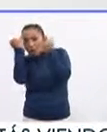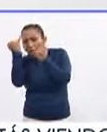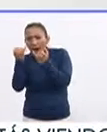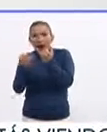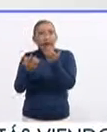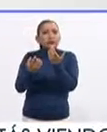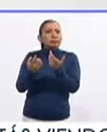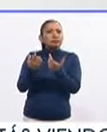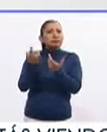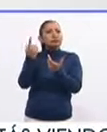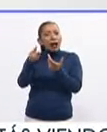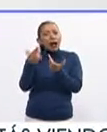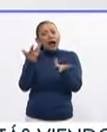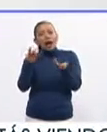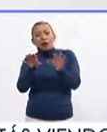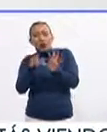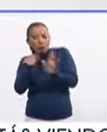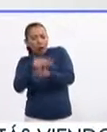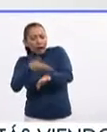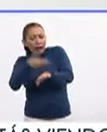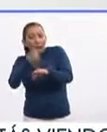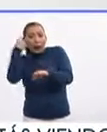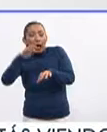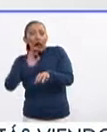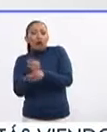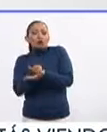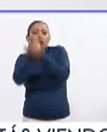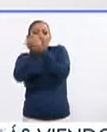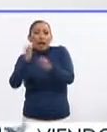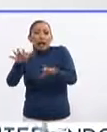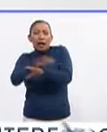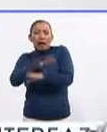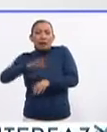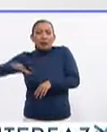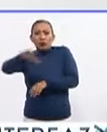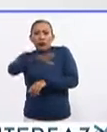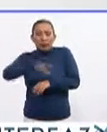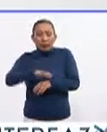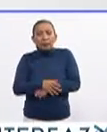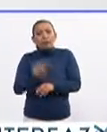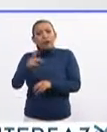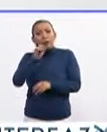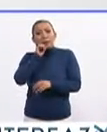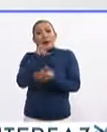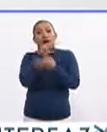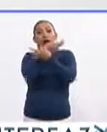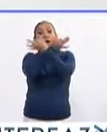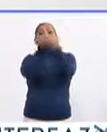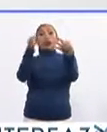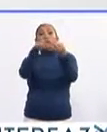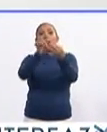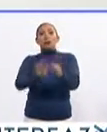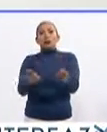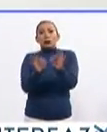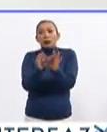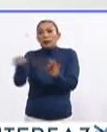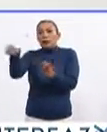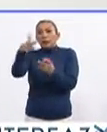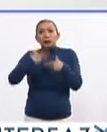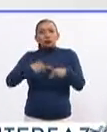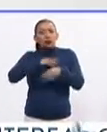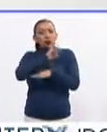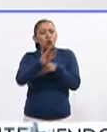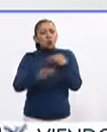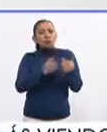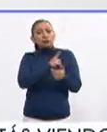inventos, alternativas para combatir el cambio climático, pero comunicarlo también es fundamental porque la sociedad, toda